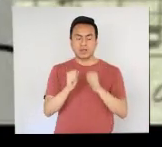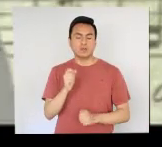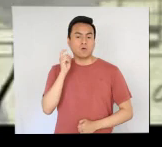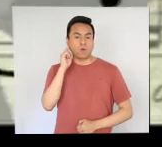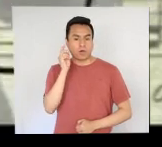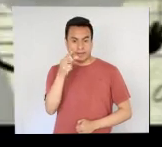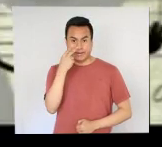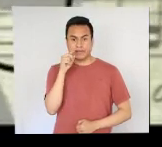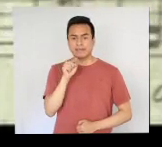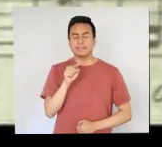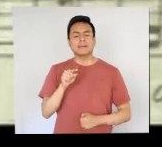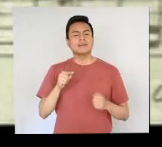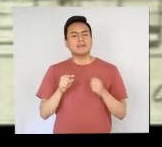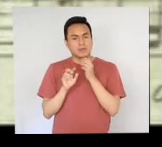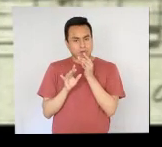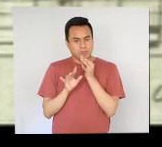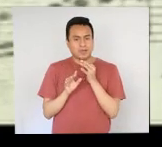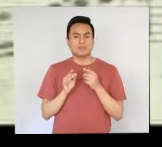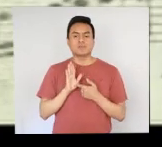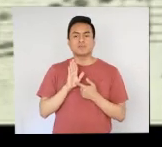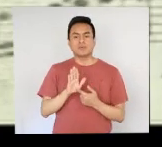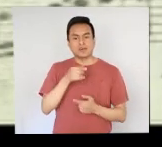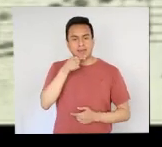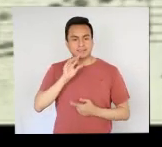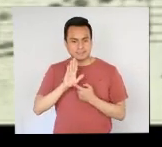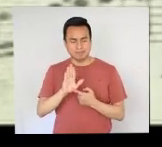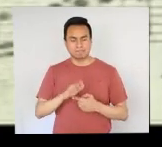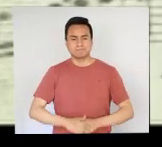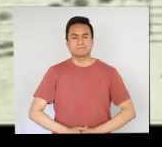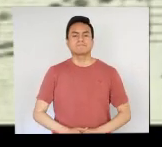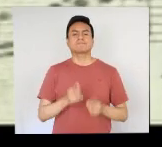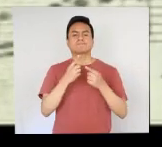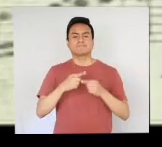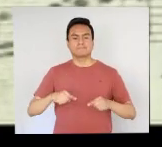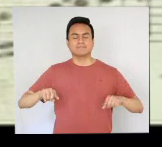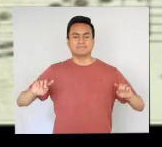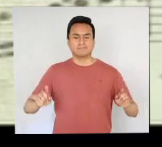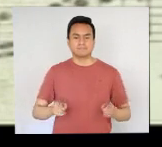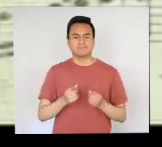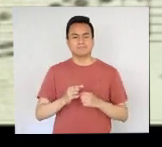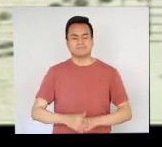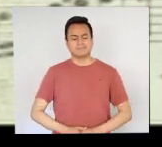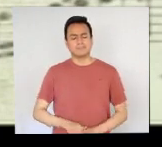podrás oír este instrumento que suena así.